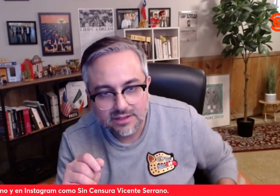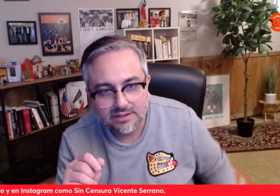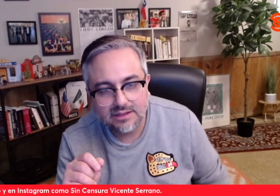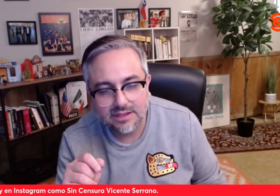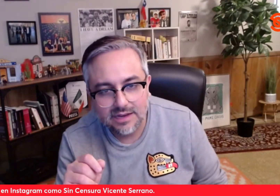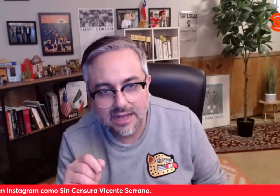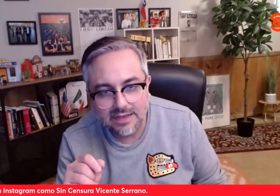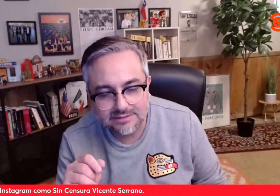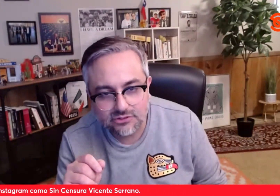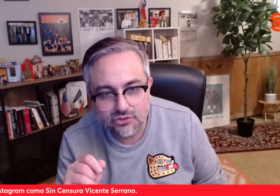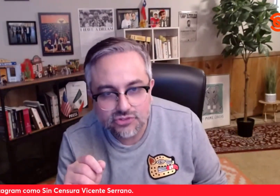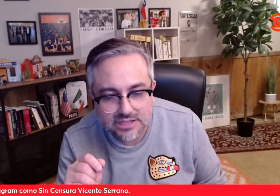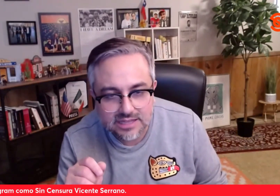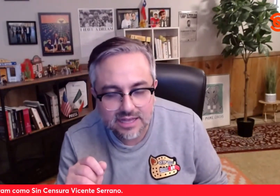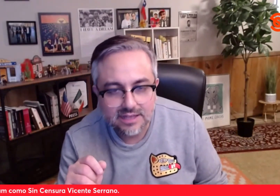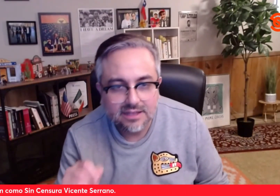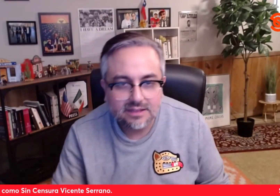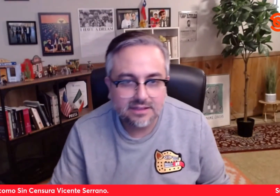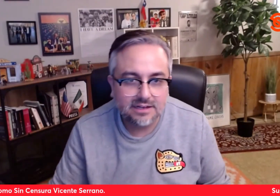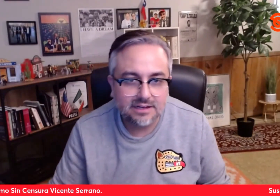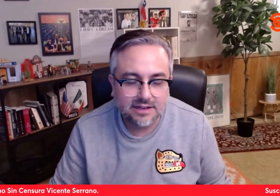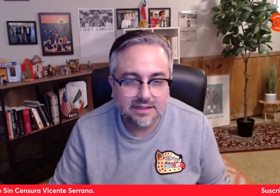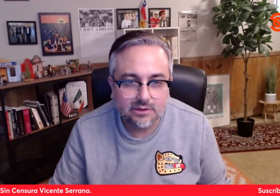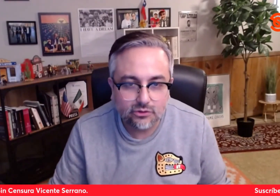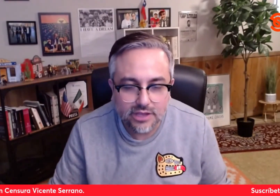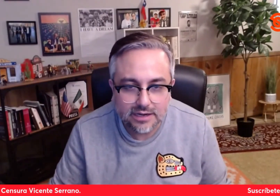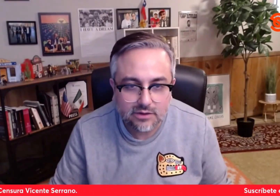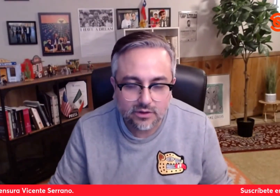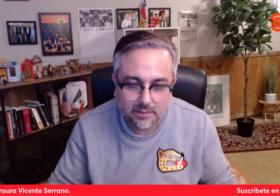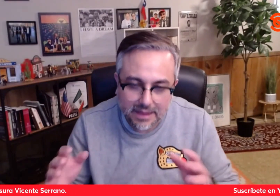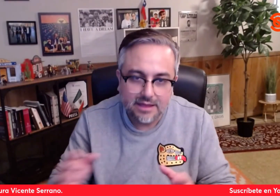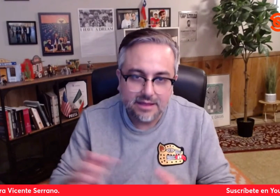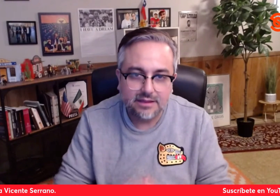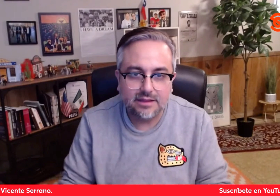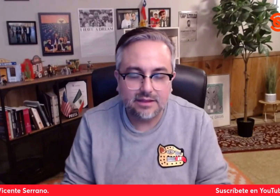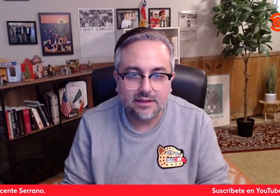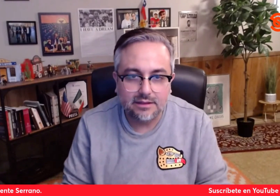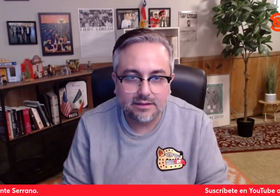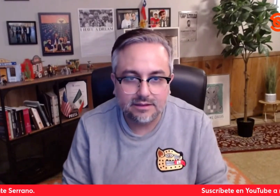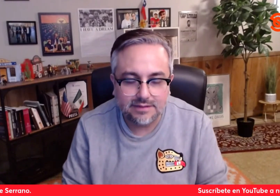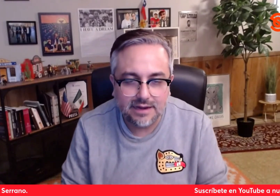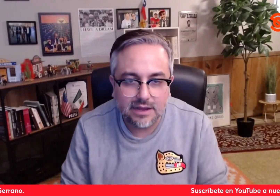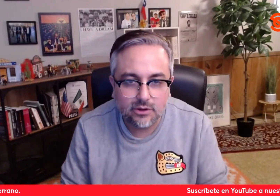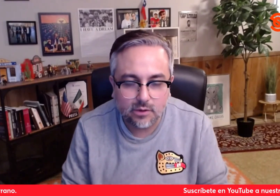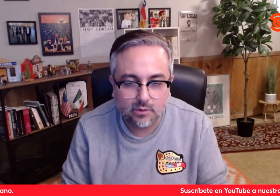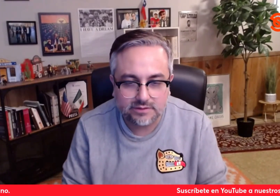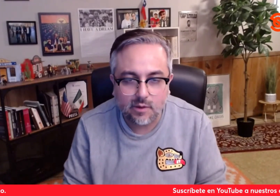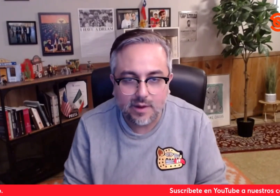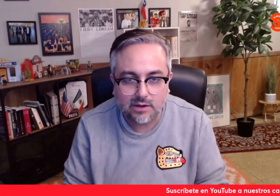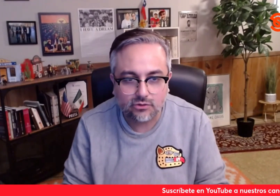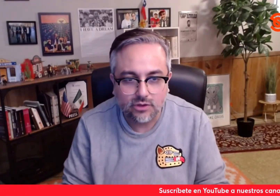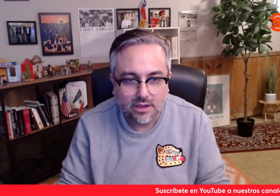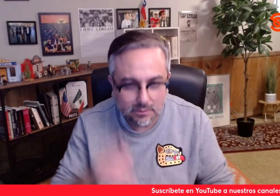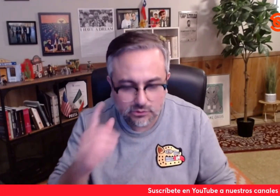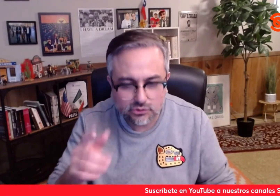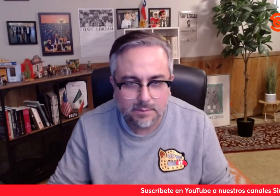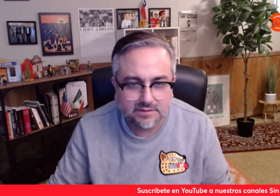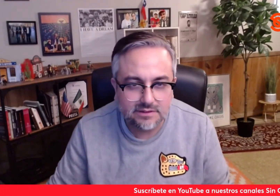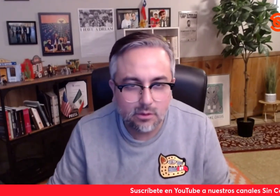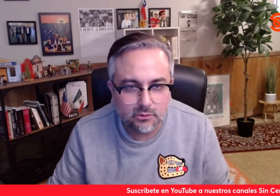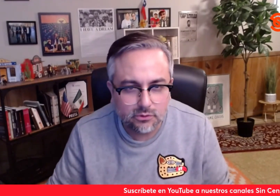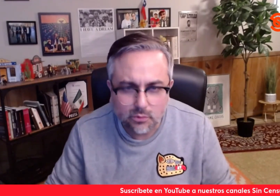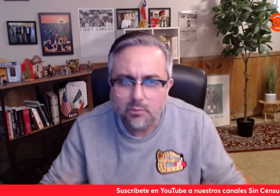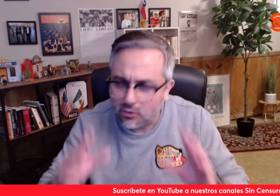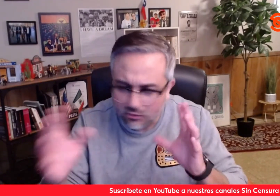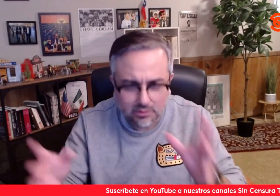inauguración de la estación Z del tren interoceánico que va de Salina Cruz a Coatzacoalcos. Vamos a escuchar al